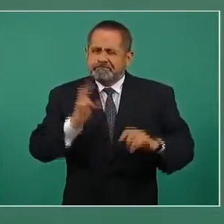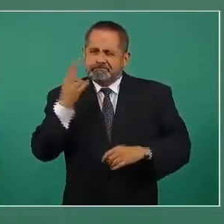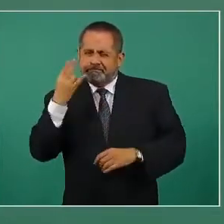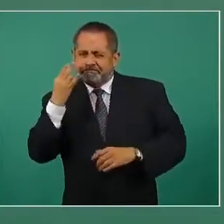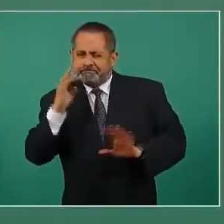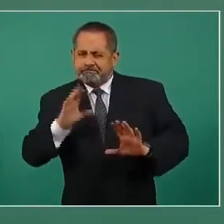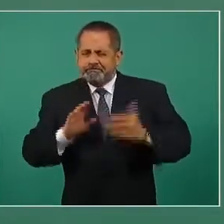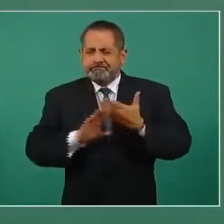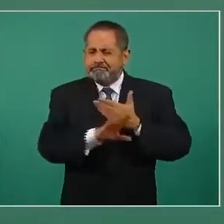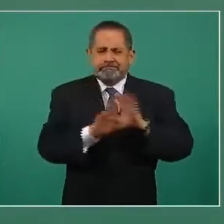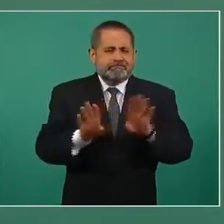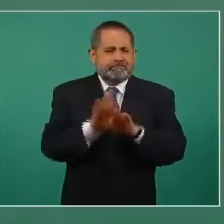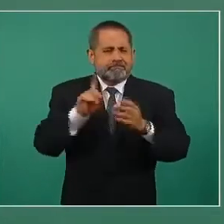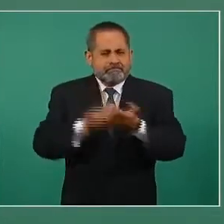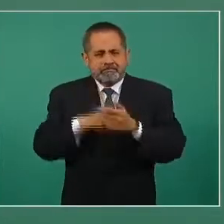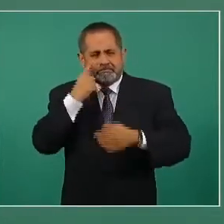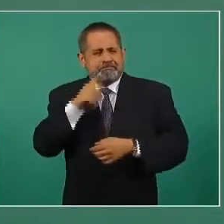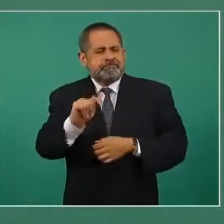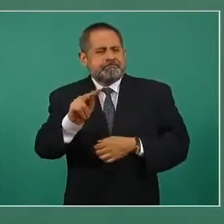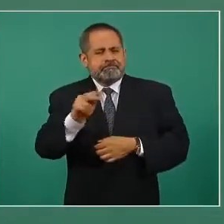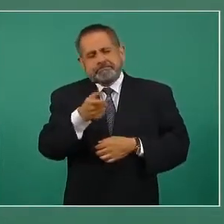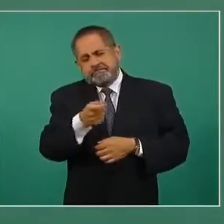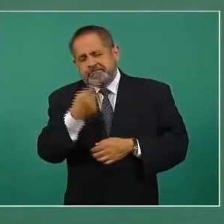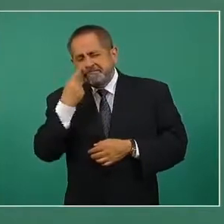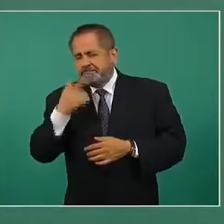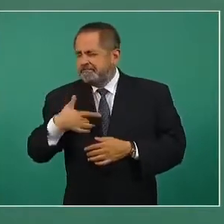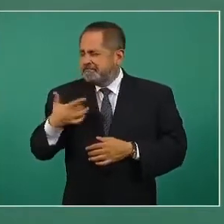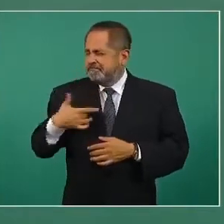saber ver la televisión,